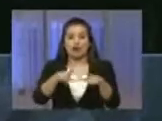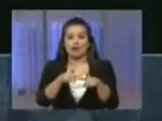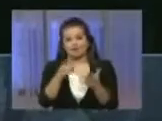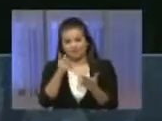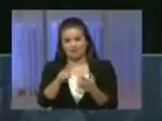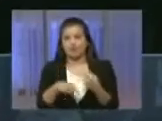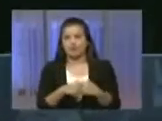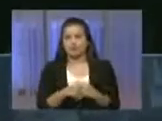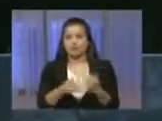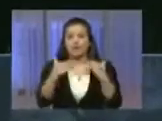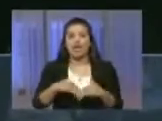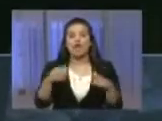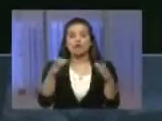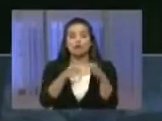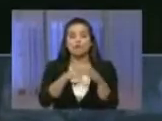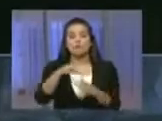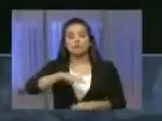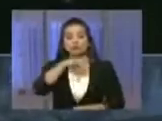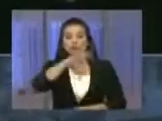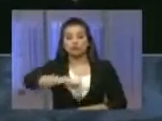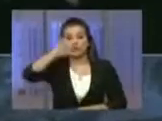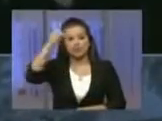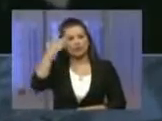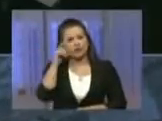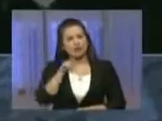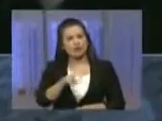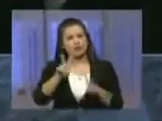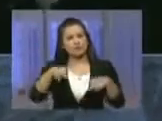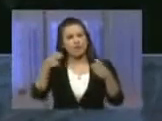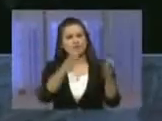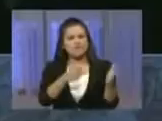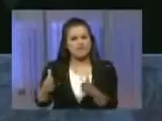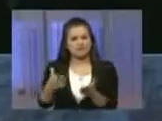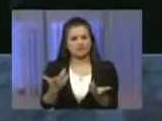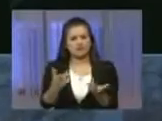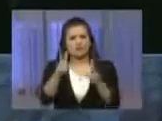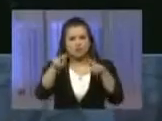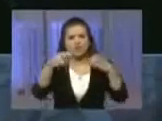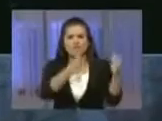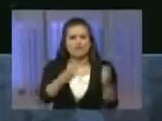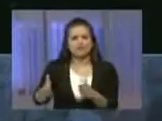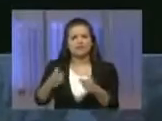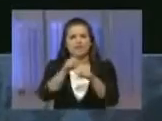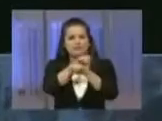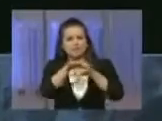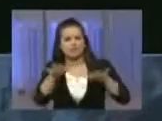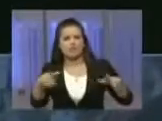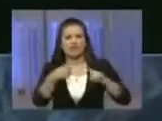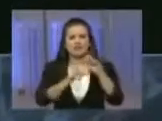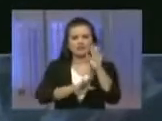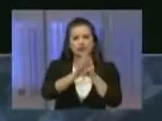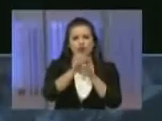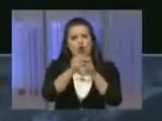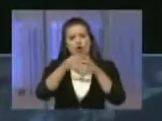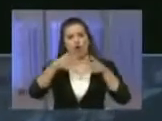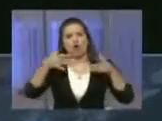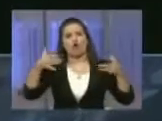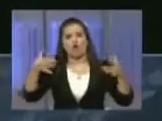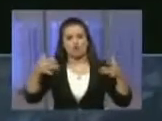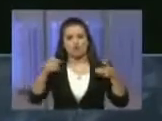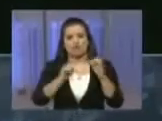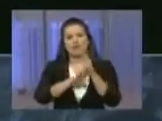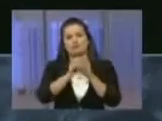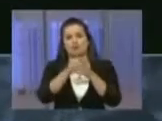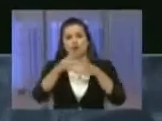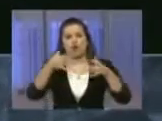misiones socialistas Yo creo que es una nueva etapa de expansión desarrollo cualitativo y de enraizamiento